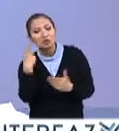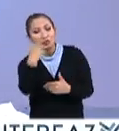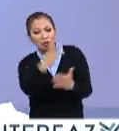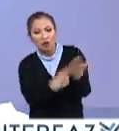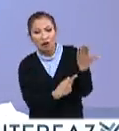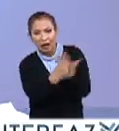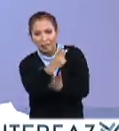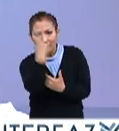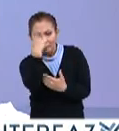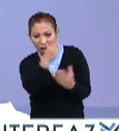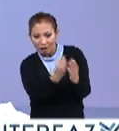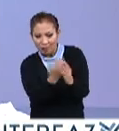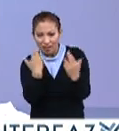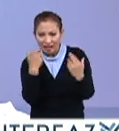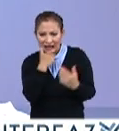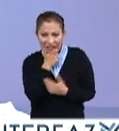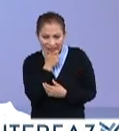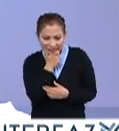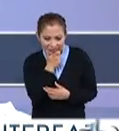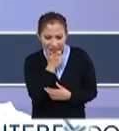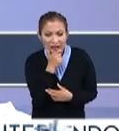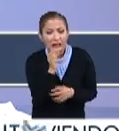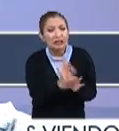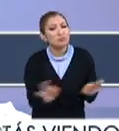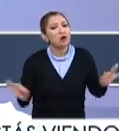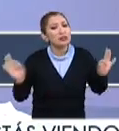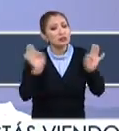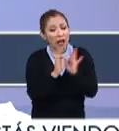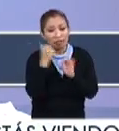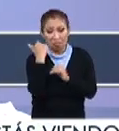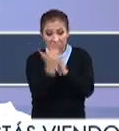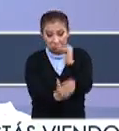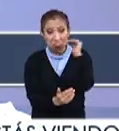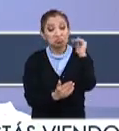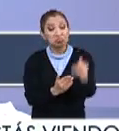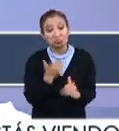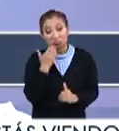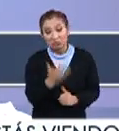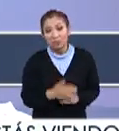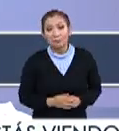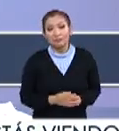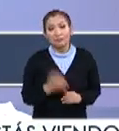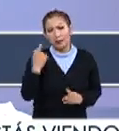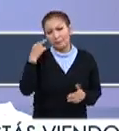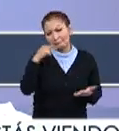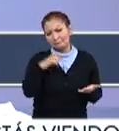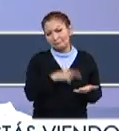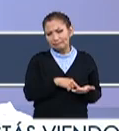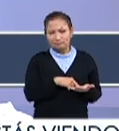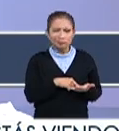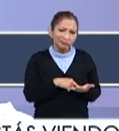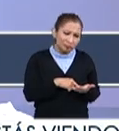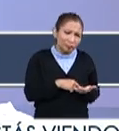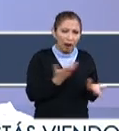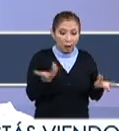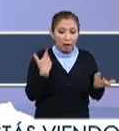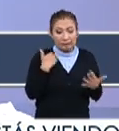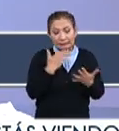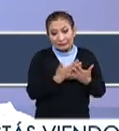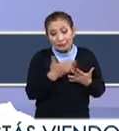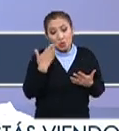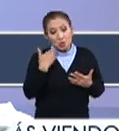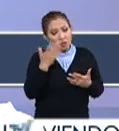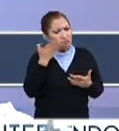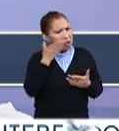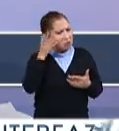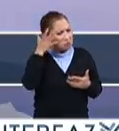Programa Nacional de Inglés. Es importante el avance que se ha hecho y creo que es esperanzador,